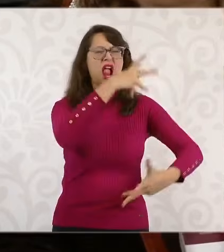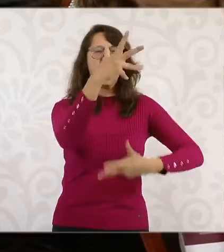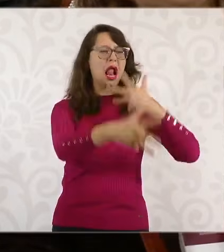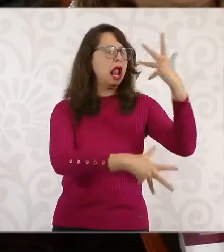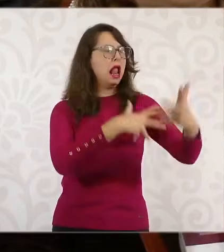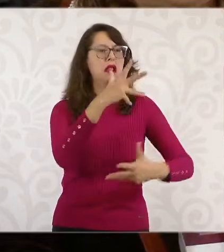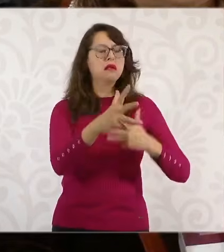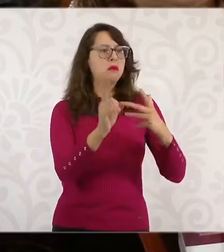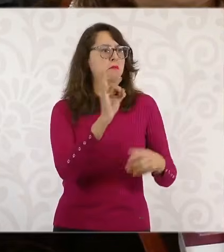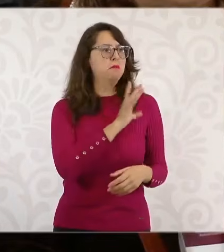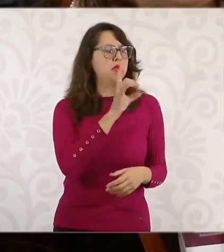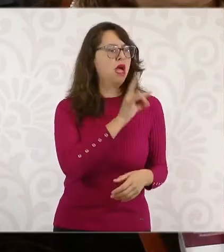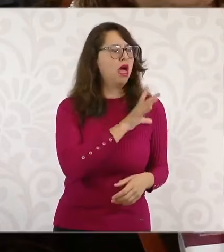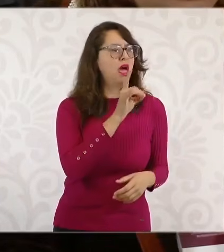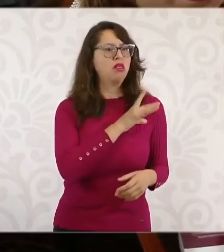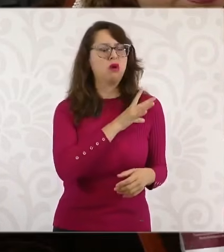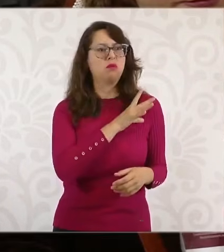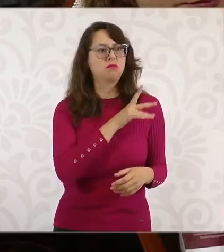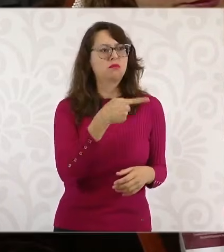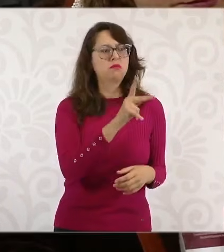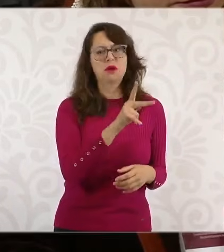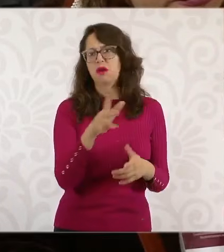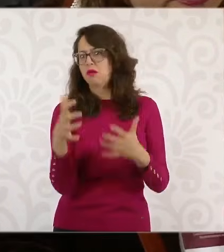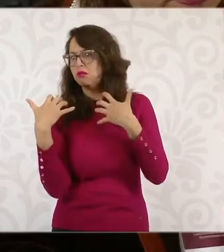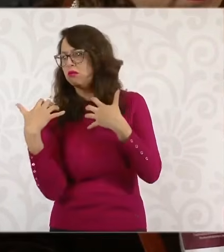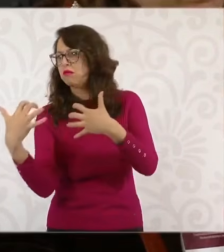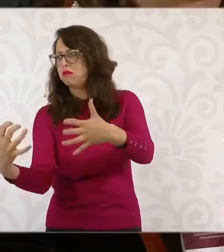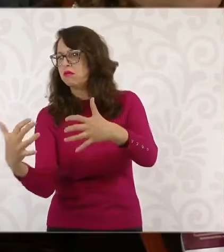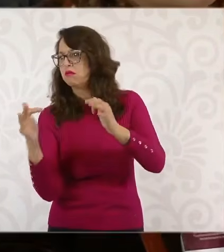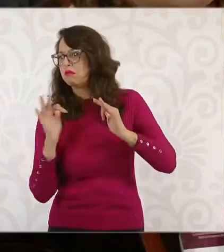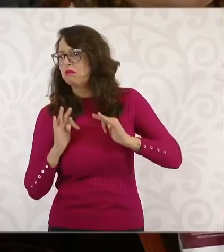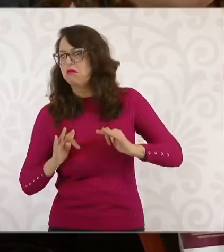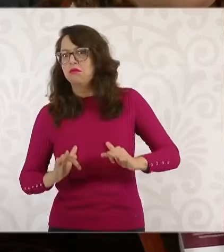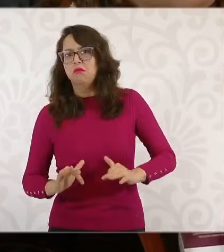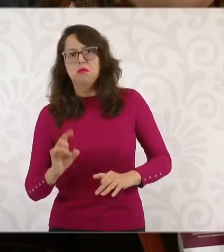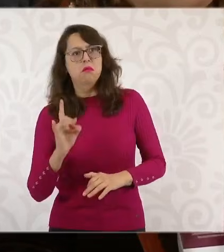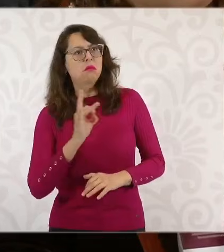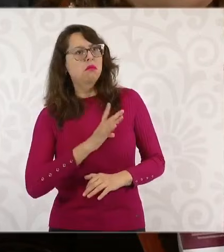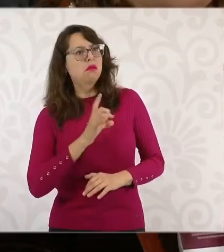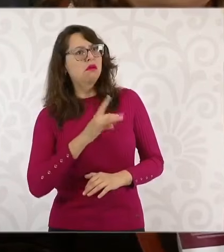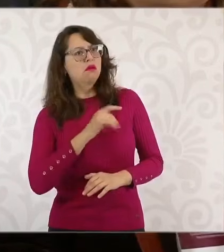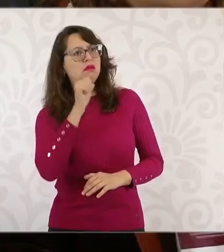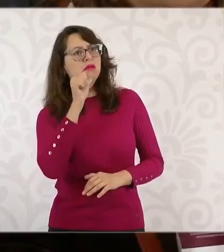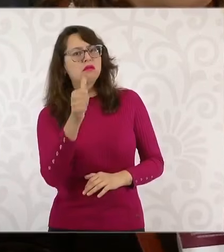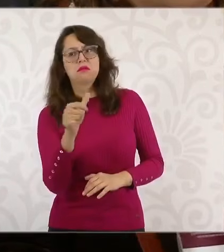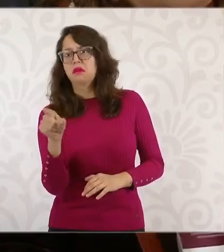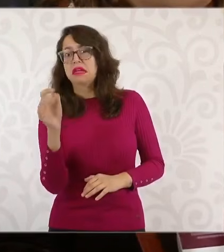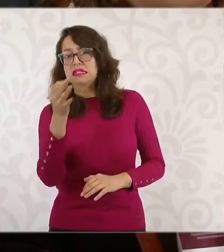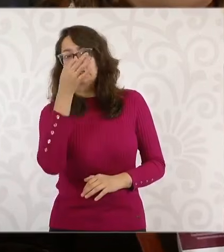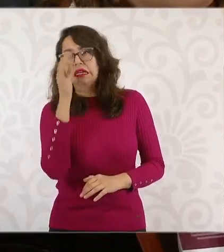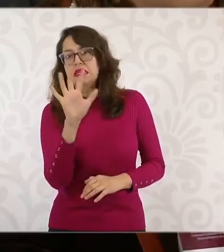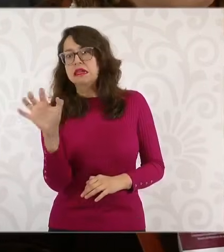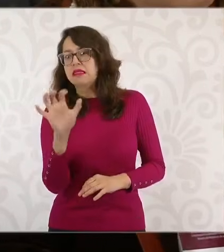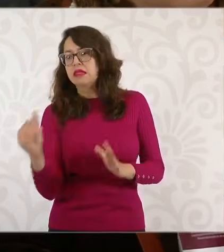miedo. Ayer, ¿cree usted que se haya mostrado lo contrario? Otra vez 500,000 de personas celebrando la vida en un concierto